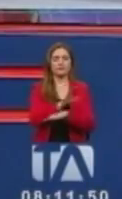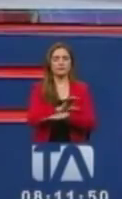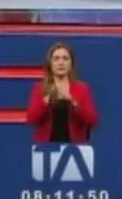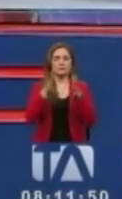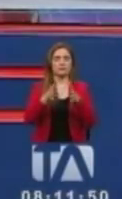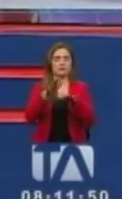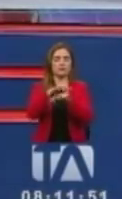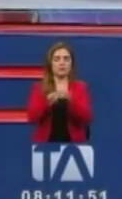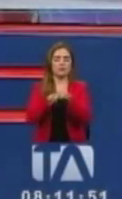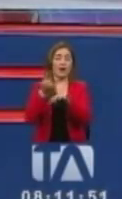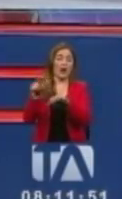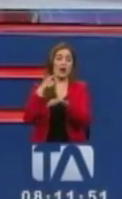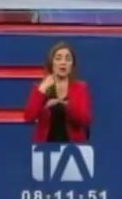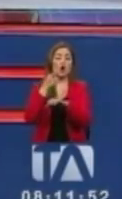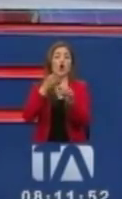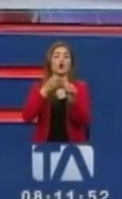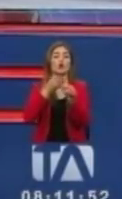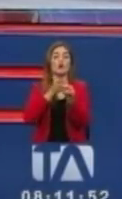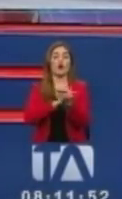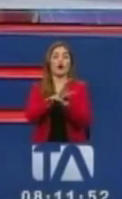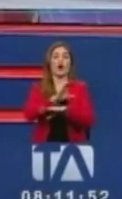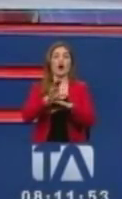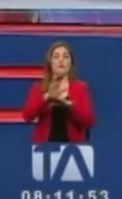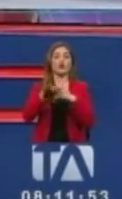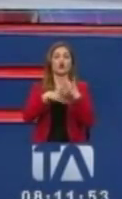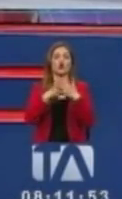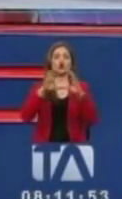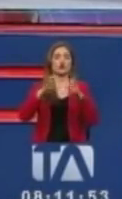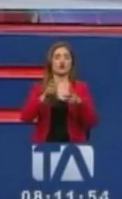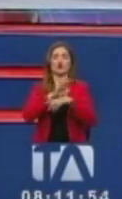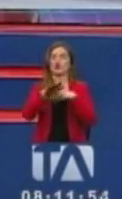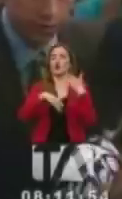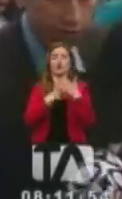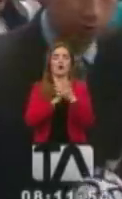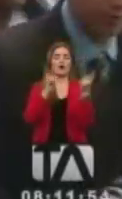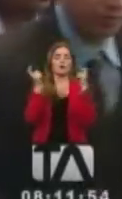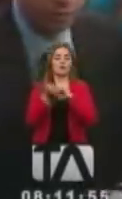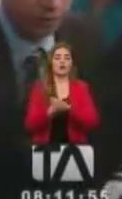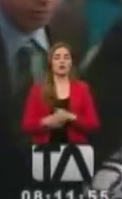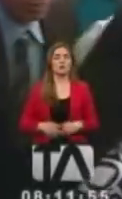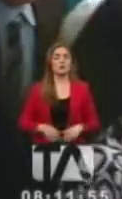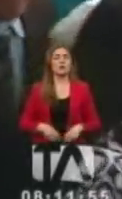y agricultores laso busca una transformación en este sector